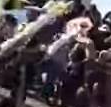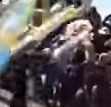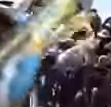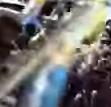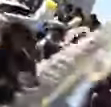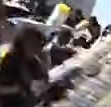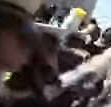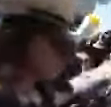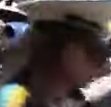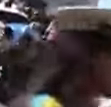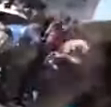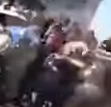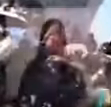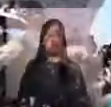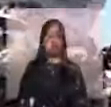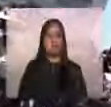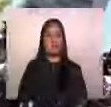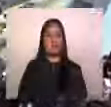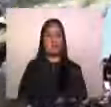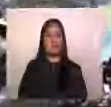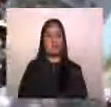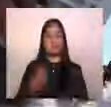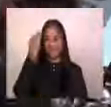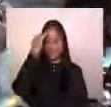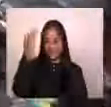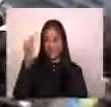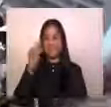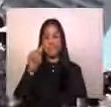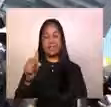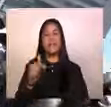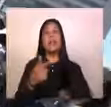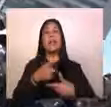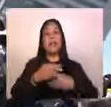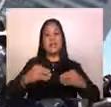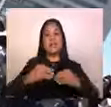A la tierra de las flores, San Juan Zacatepeques.